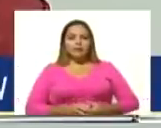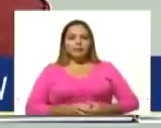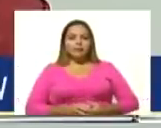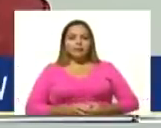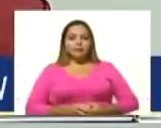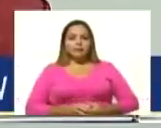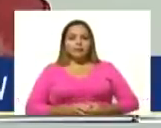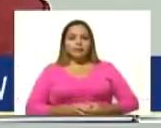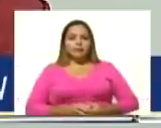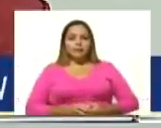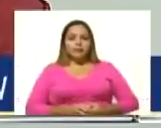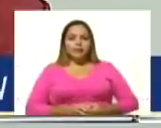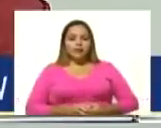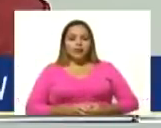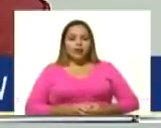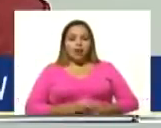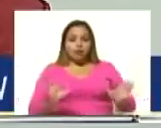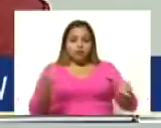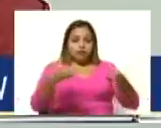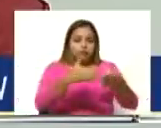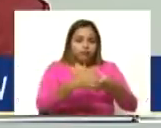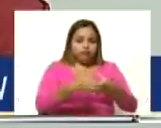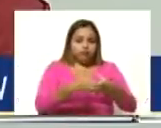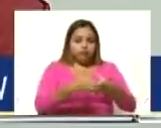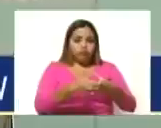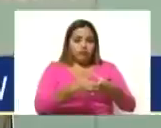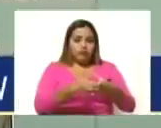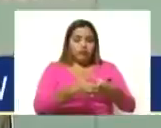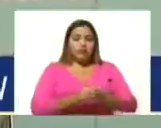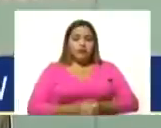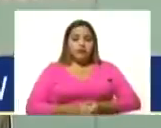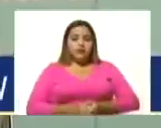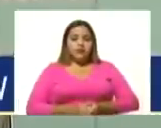el Congreso del Partido Comunista es fundamental,